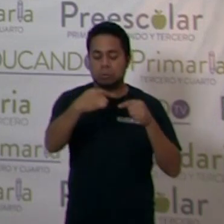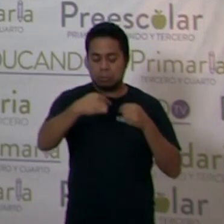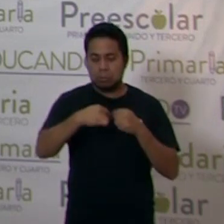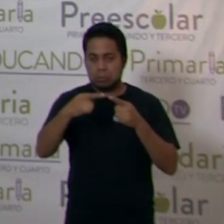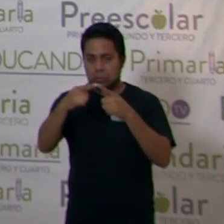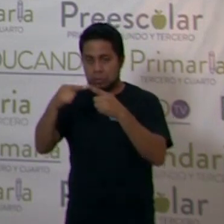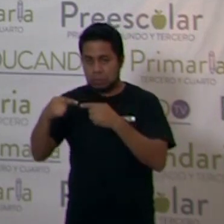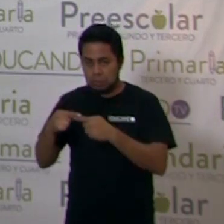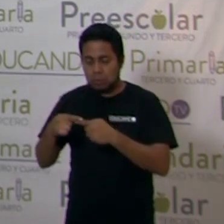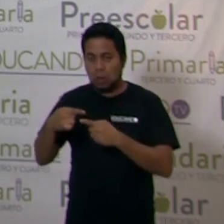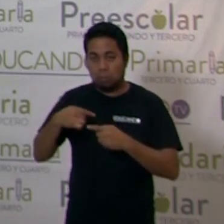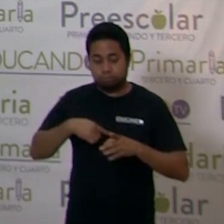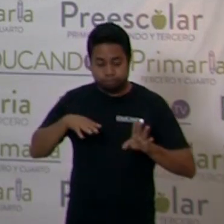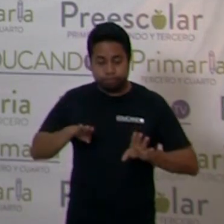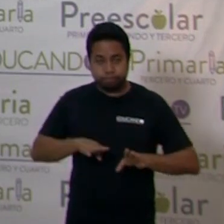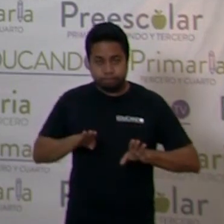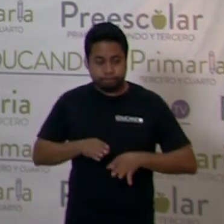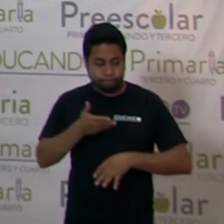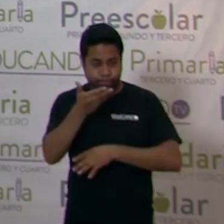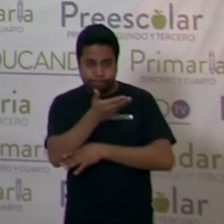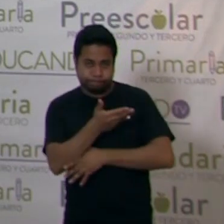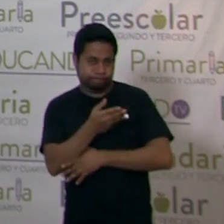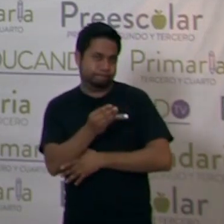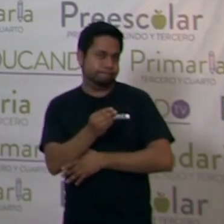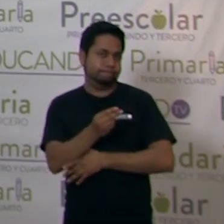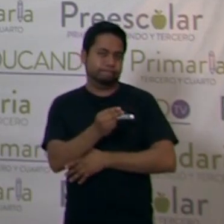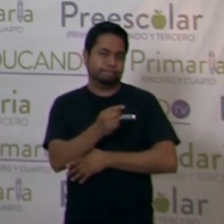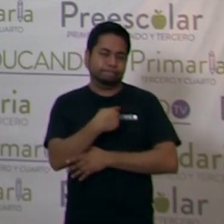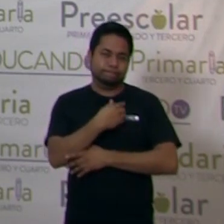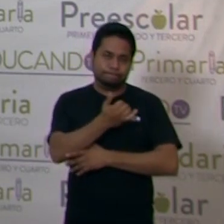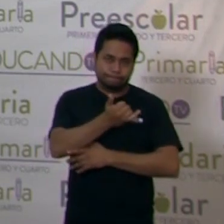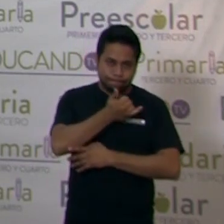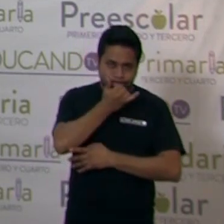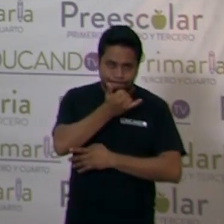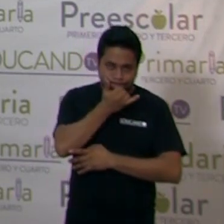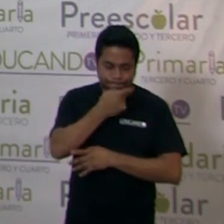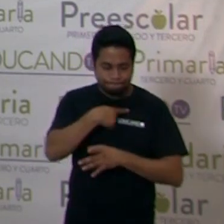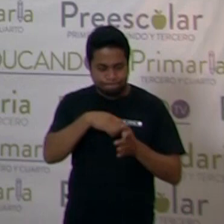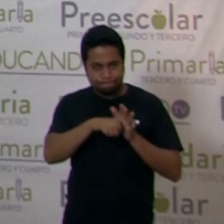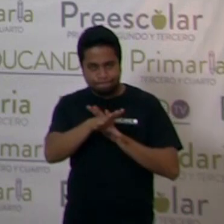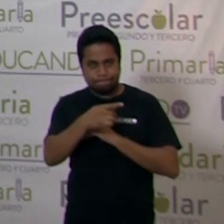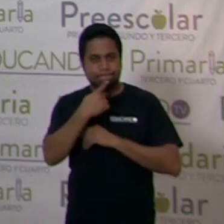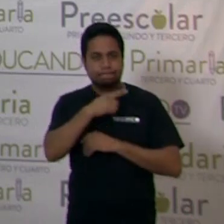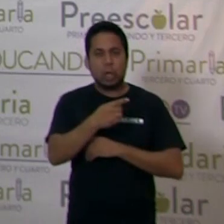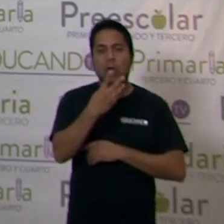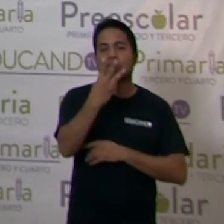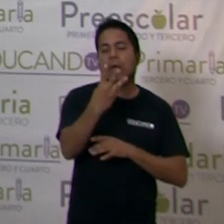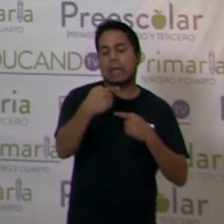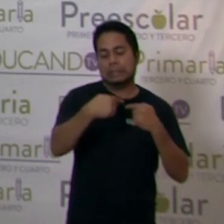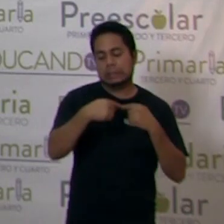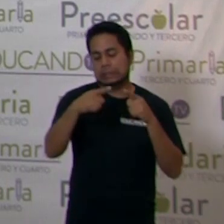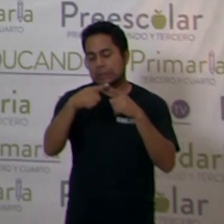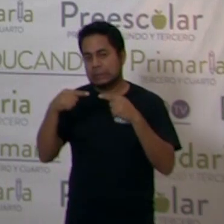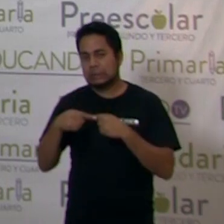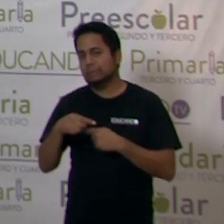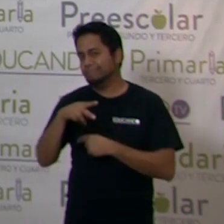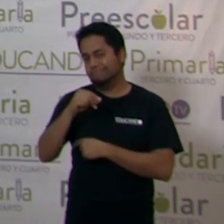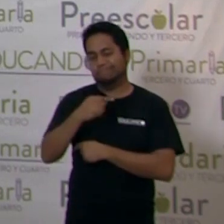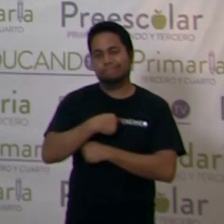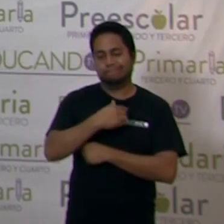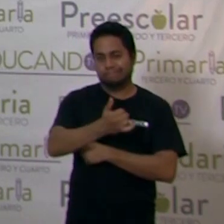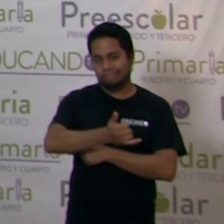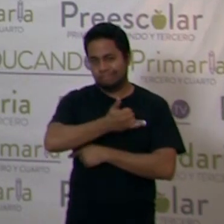no estoy describiendo al romboide si yo le pongo que tiene tres vértices no estoy